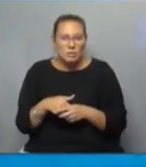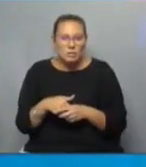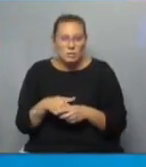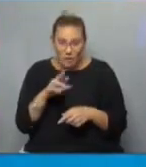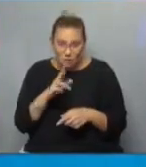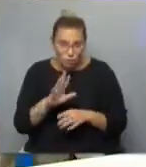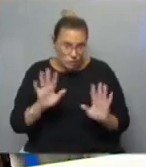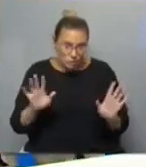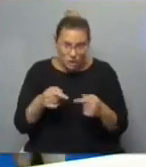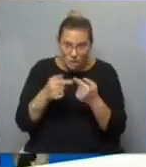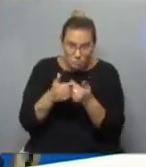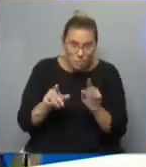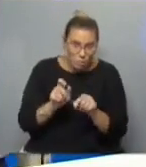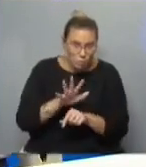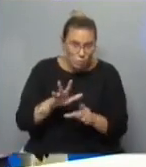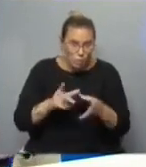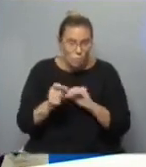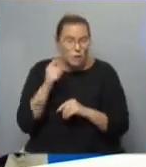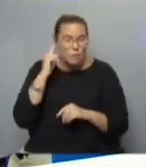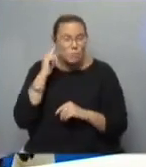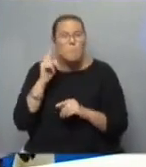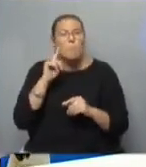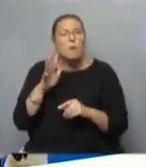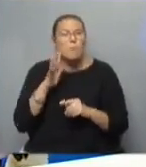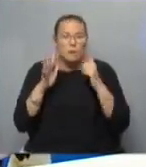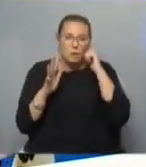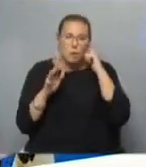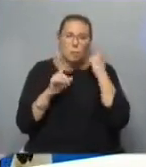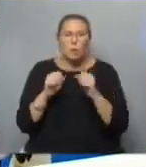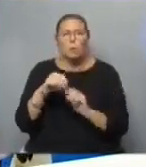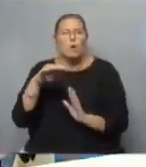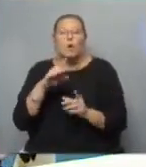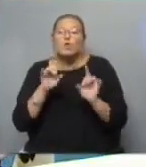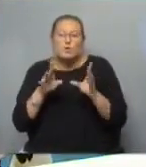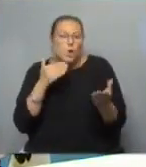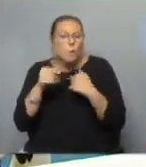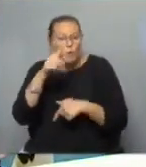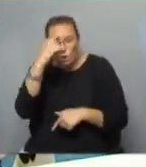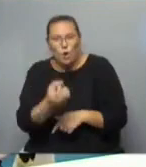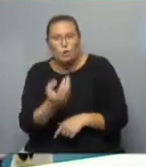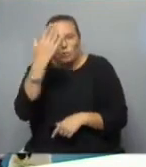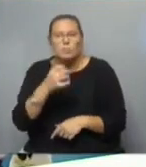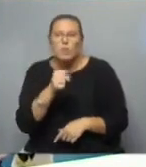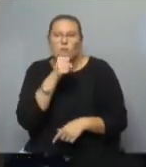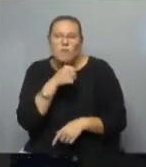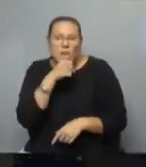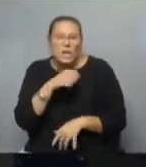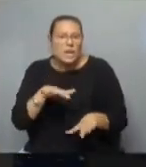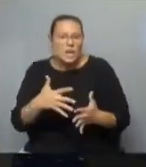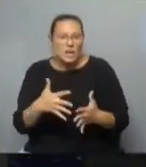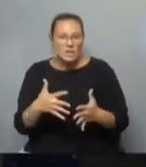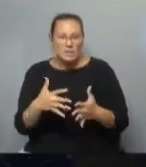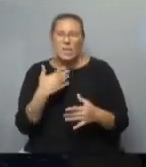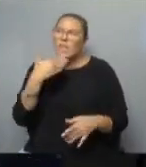conteste. Así empezamos. No, porque viste, me imagino que podríamos estar todo el programa hablando solo de ese concepto, ¿no? De lo que es vejez, ¿qué entendemos